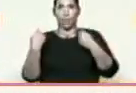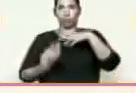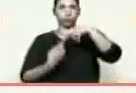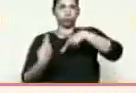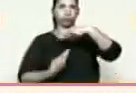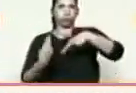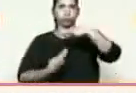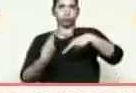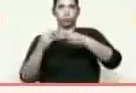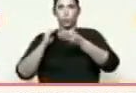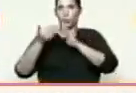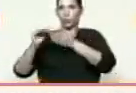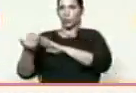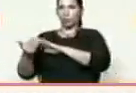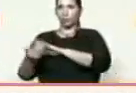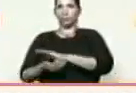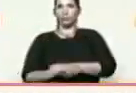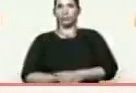revolucionario y comunal.